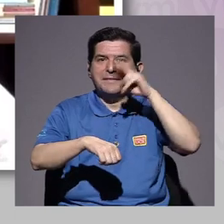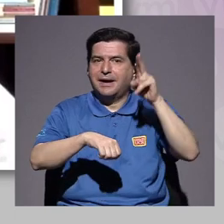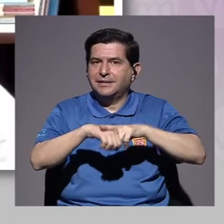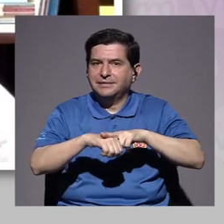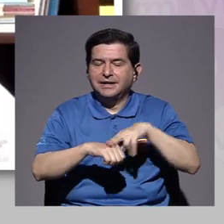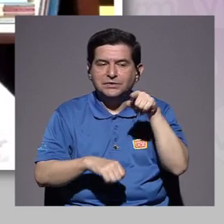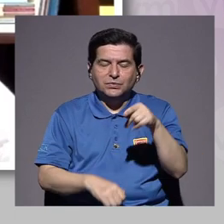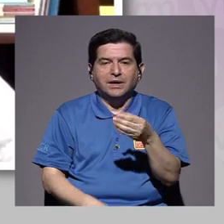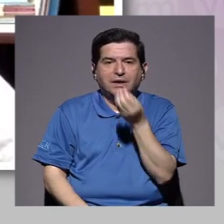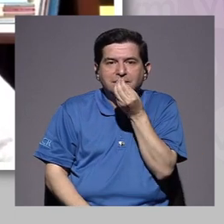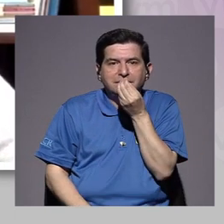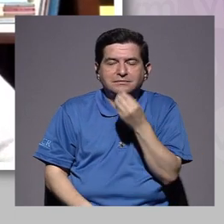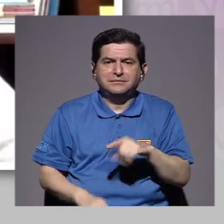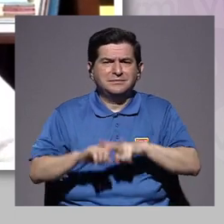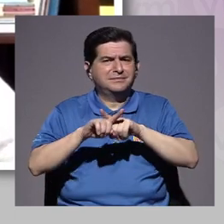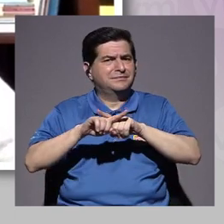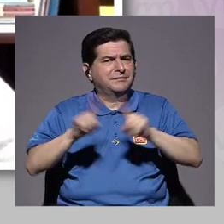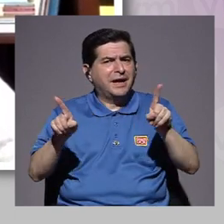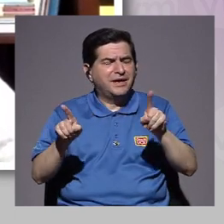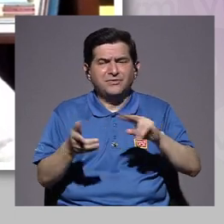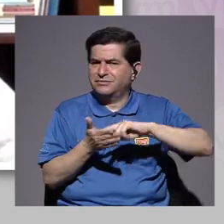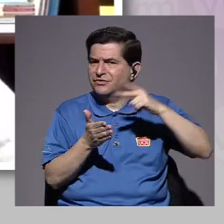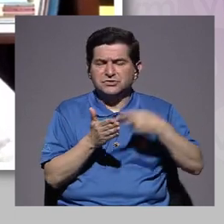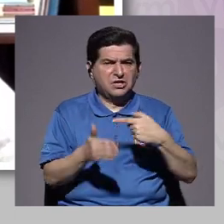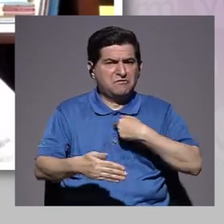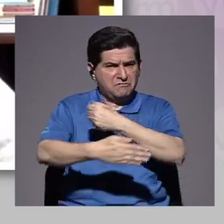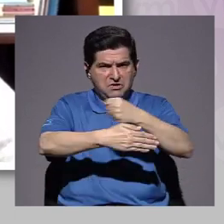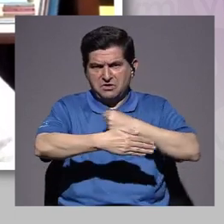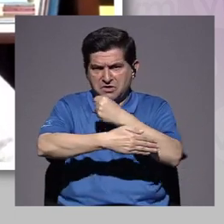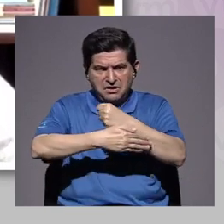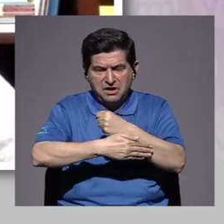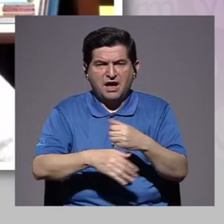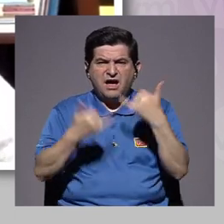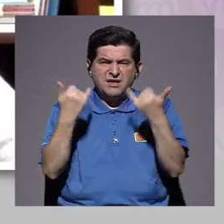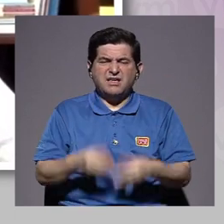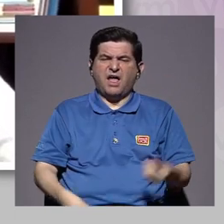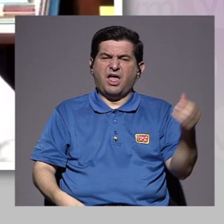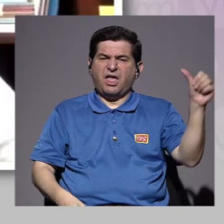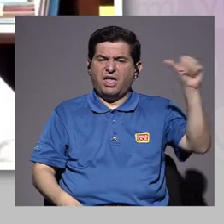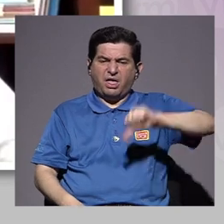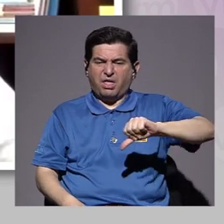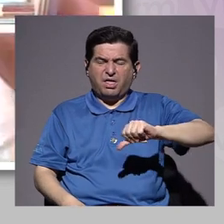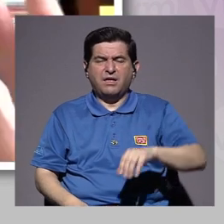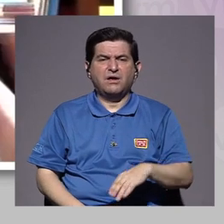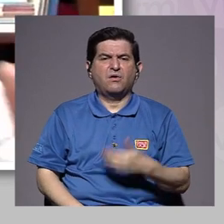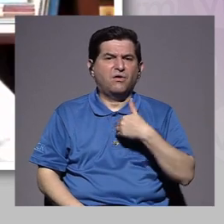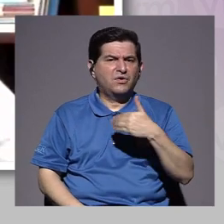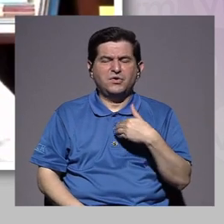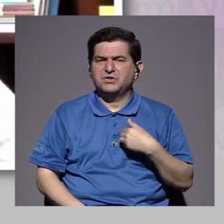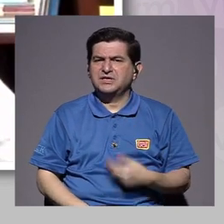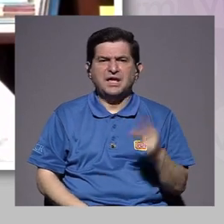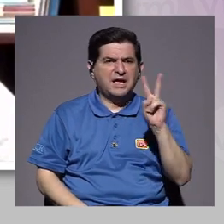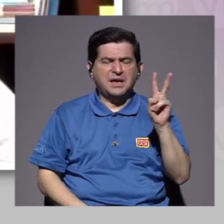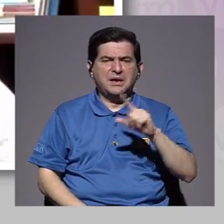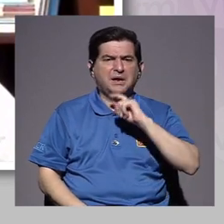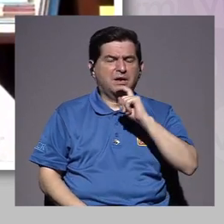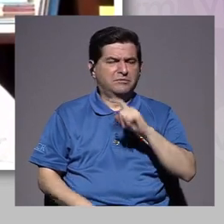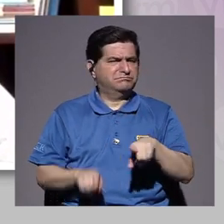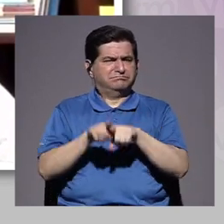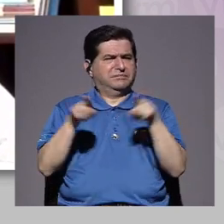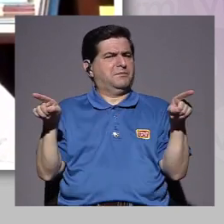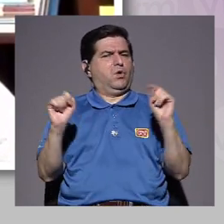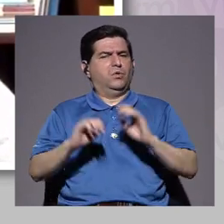natural posible. Sin embargo, tampoco quiere decir que si yo los cocino, ya se echaron a perder o ya no tienen vitaminas y minerales. Eso no es